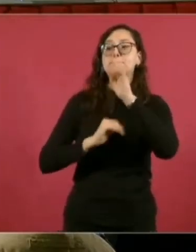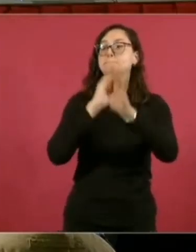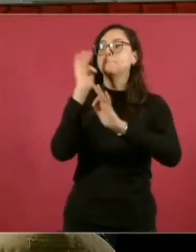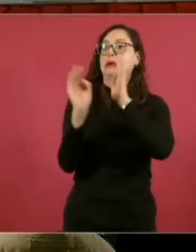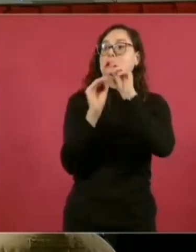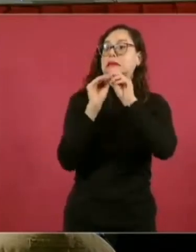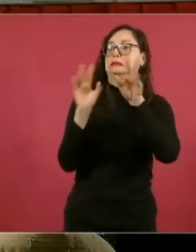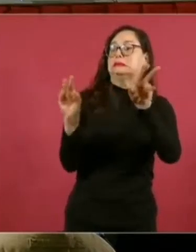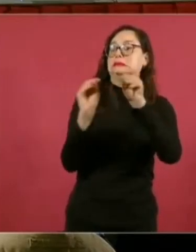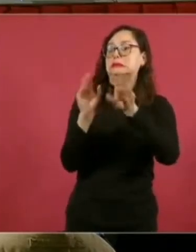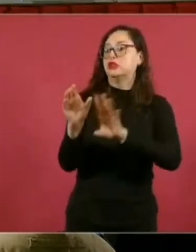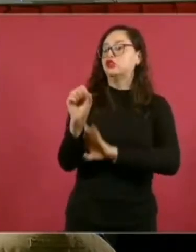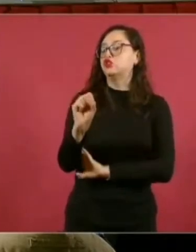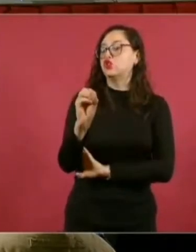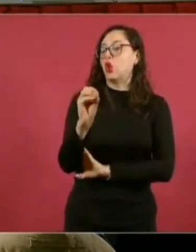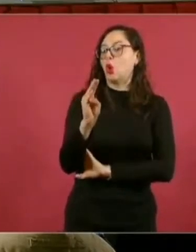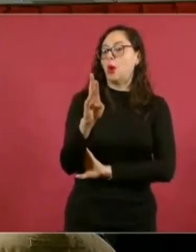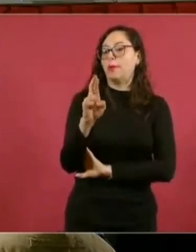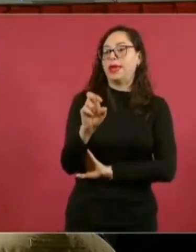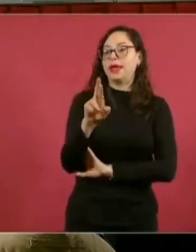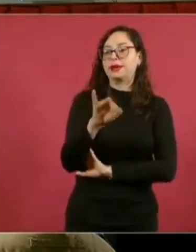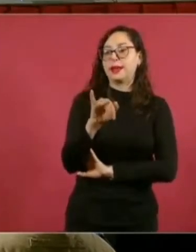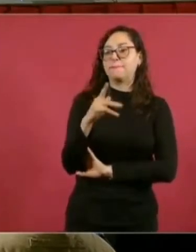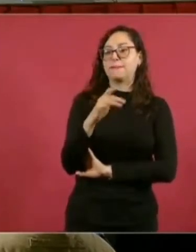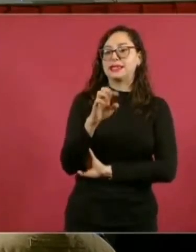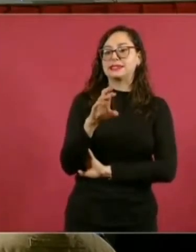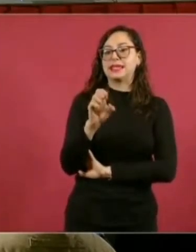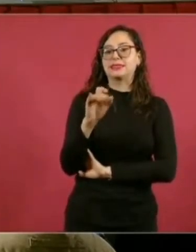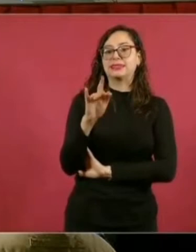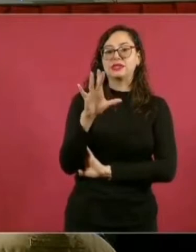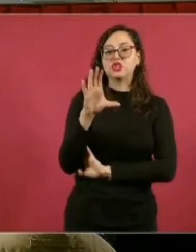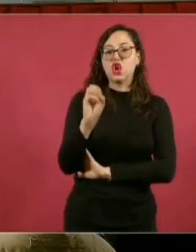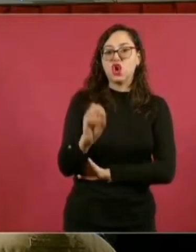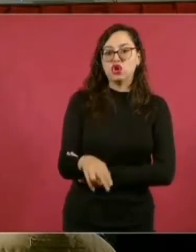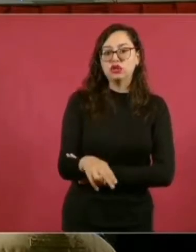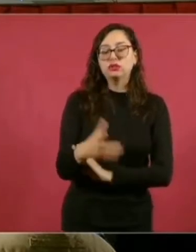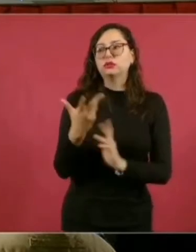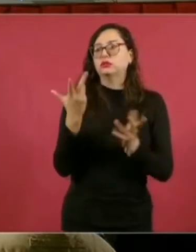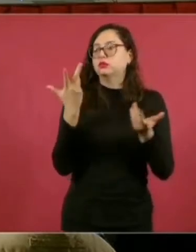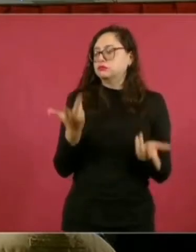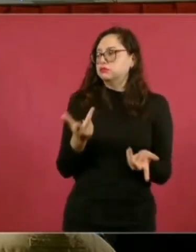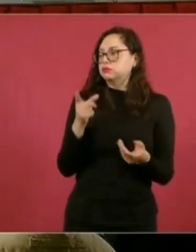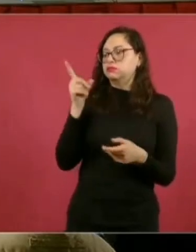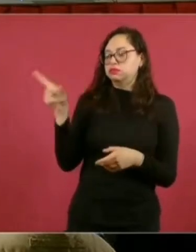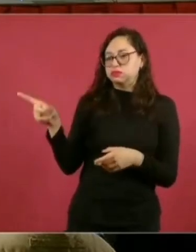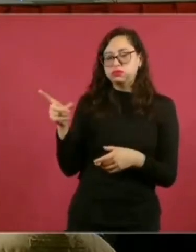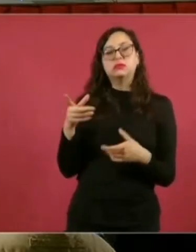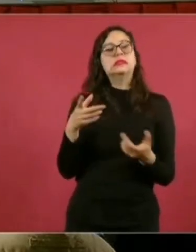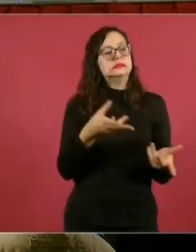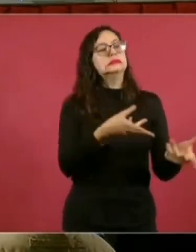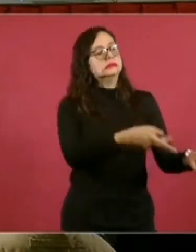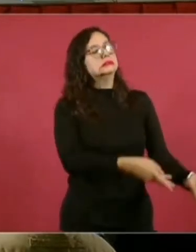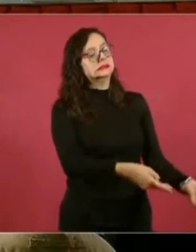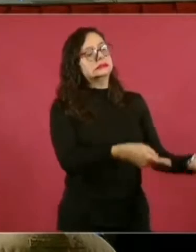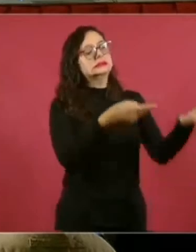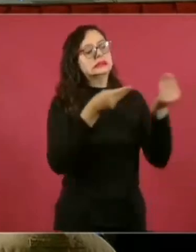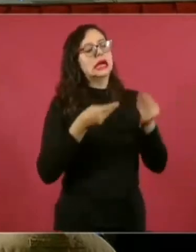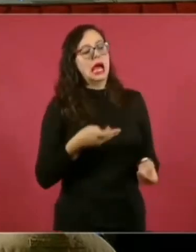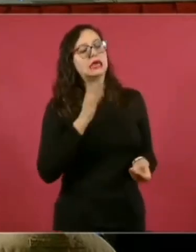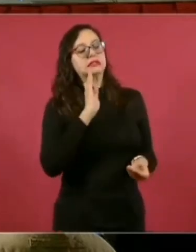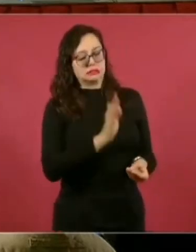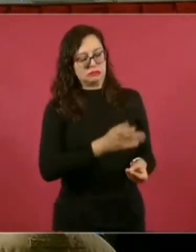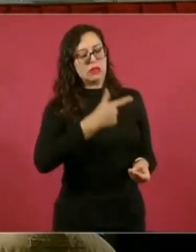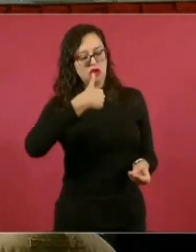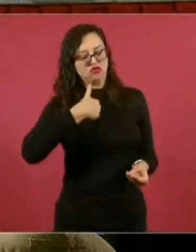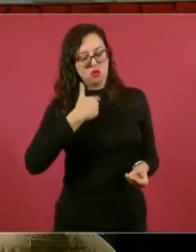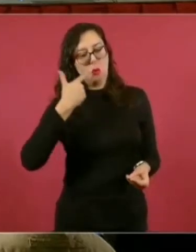Electoral determinar. Aquí la ministra Piña decide darle entrada a que sea